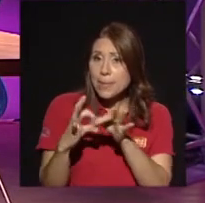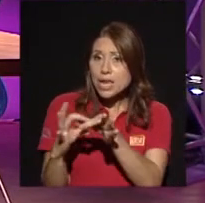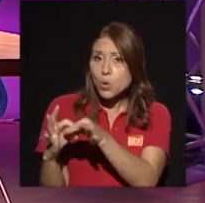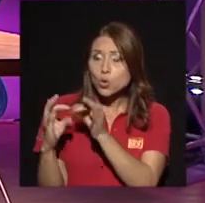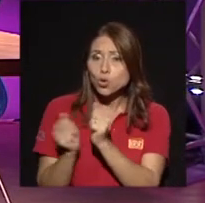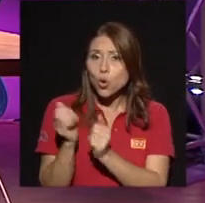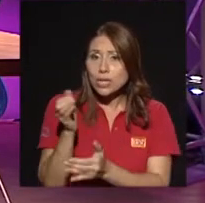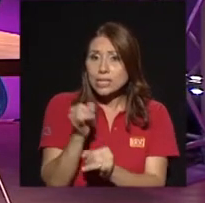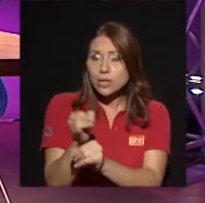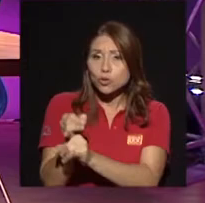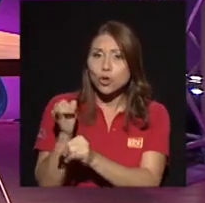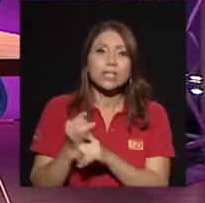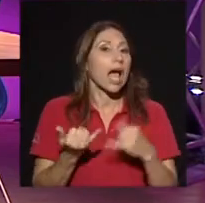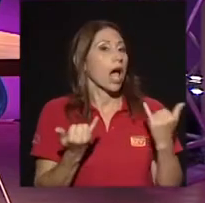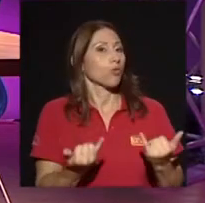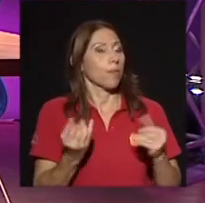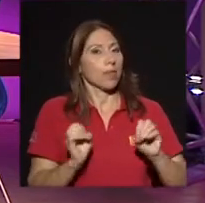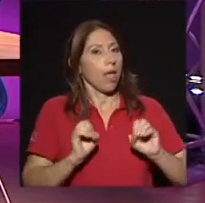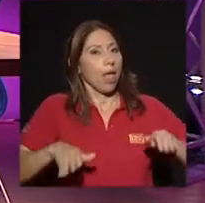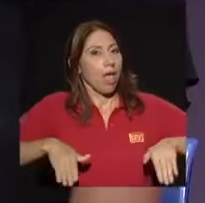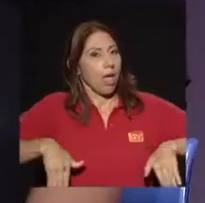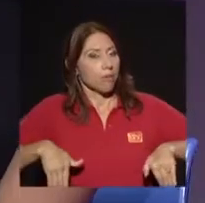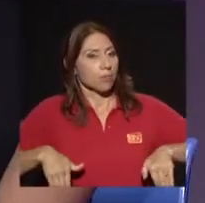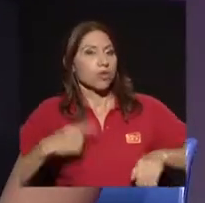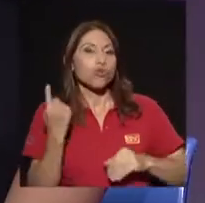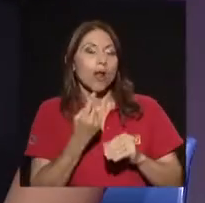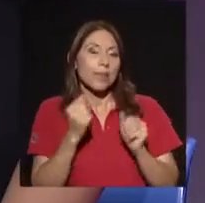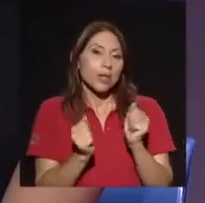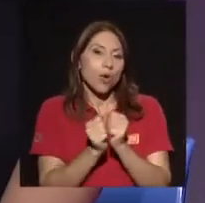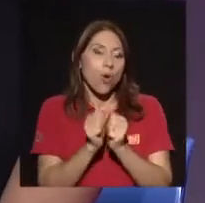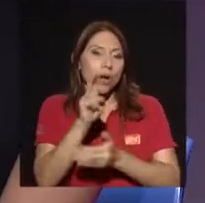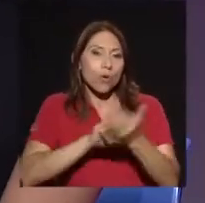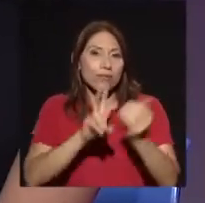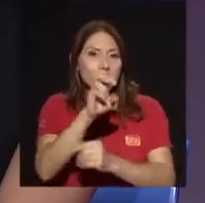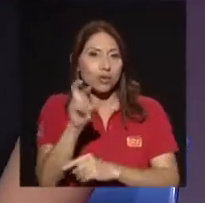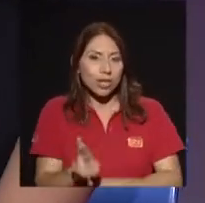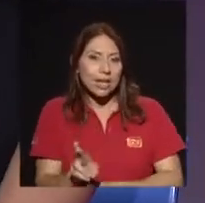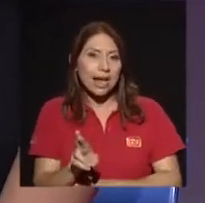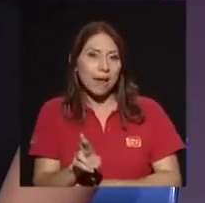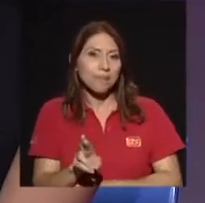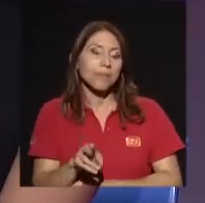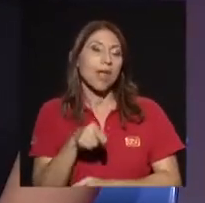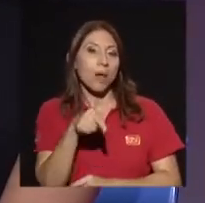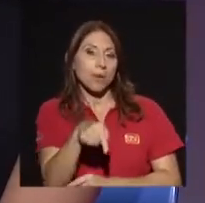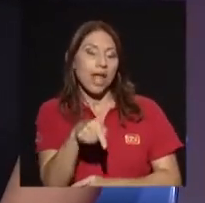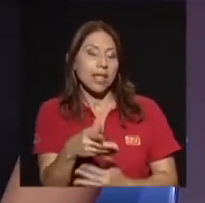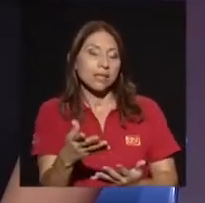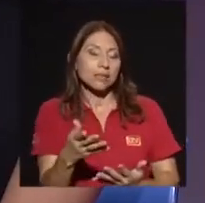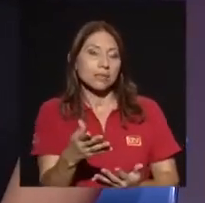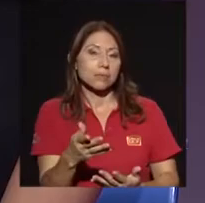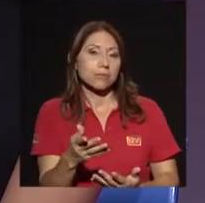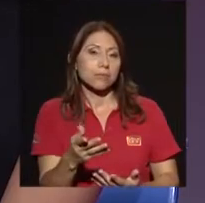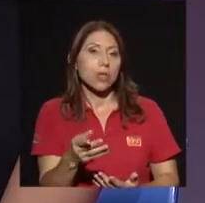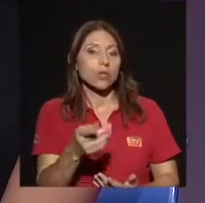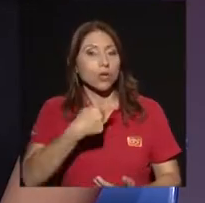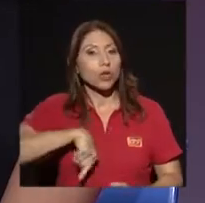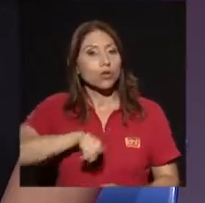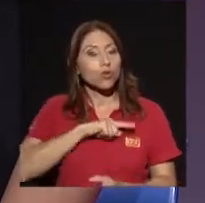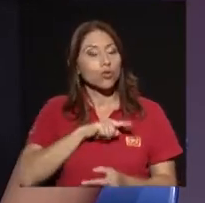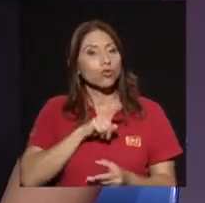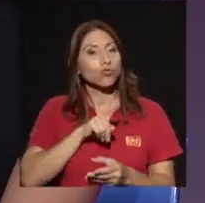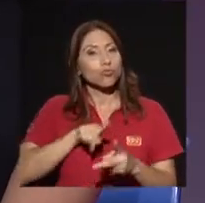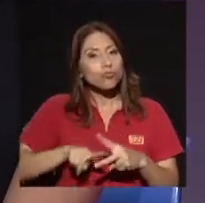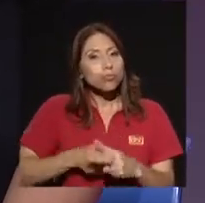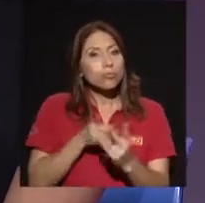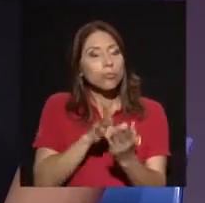instituciones? Actualmente no poseemos vínculos más que con la Universidad de Costa Rica, que es de ahí donde insertamos el